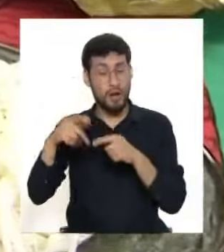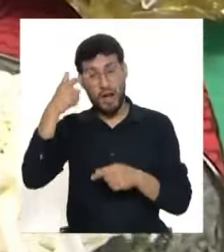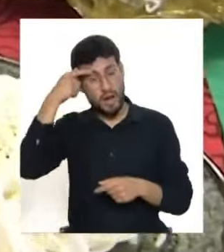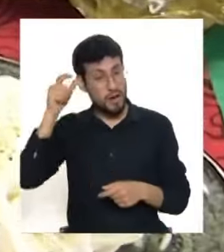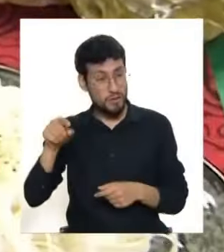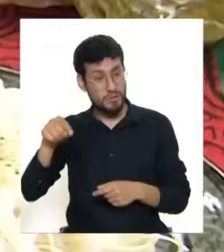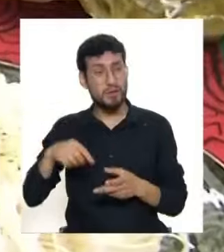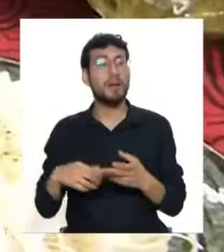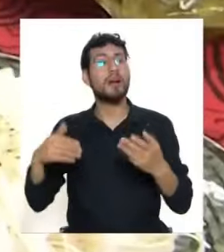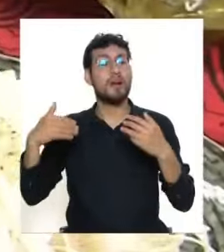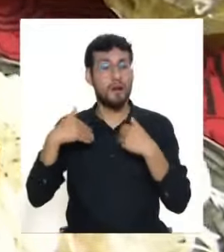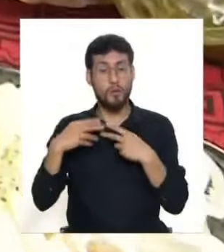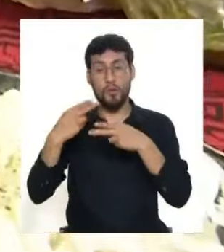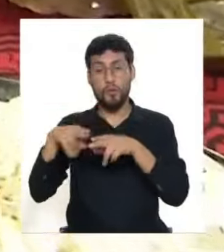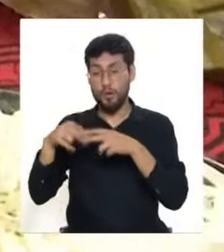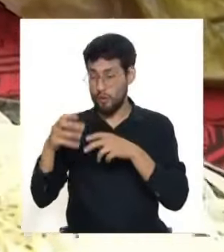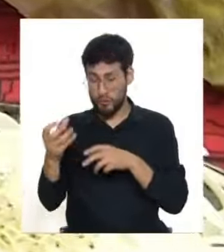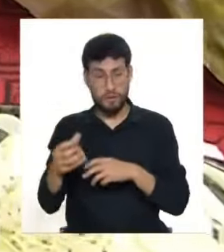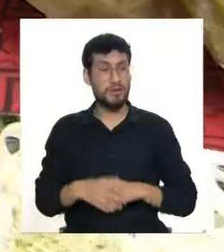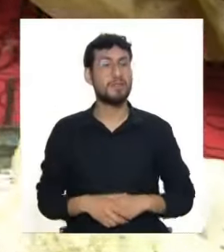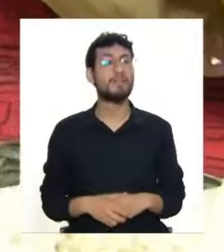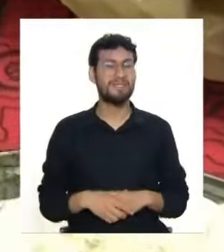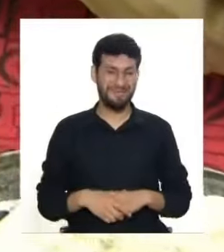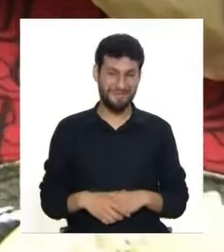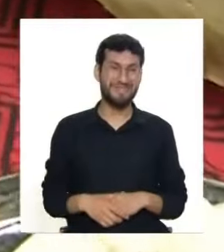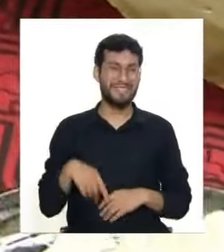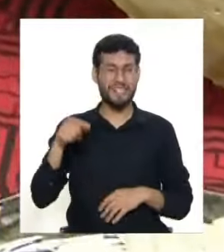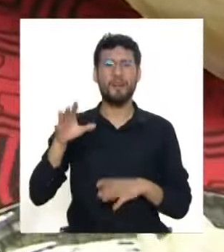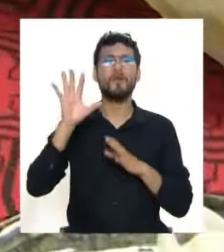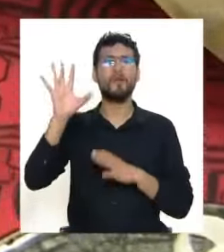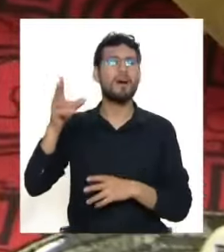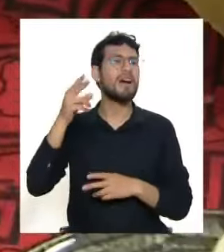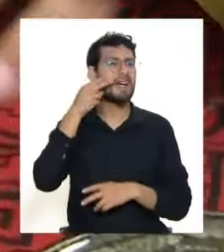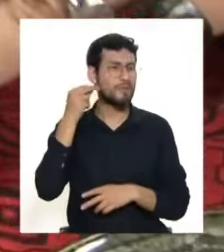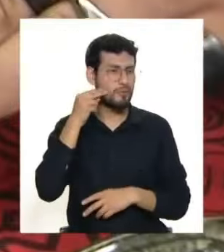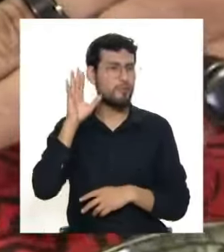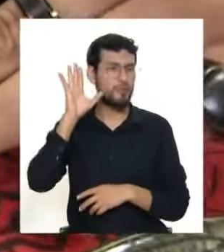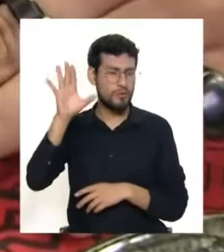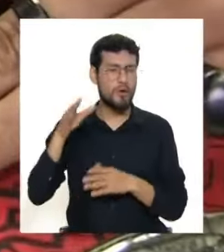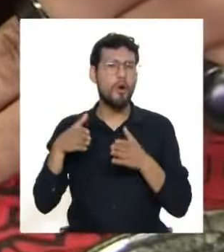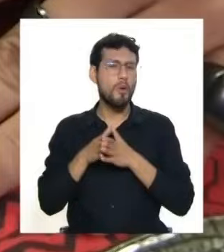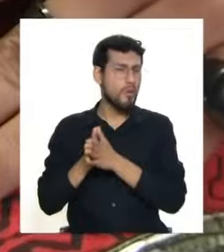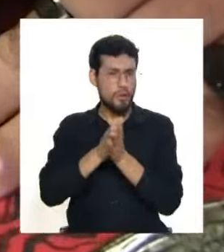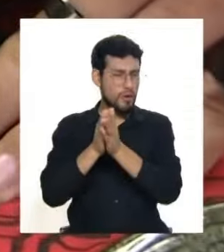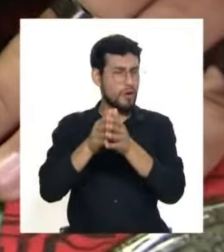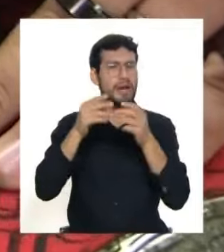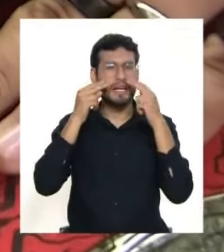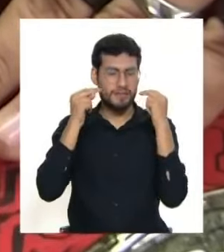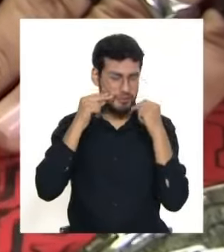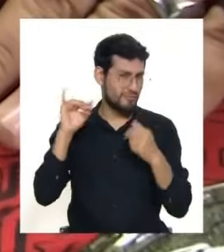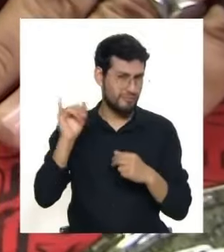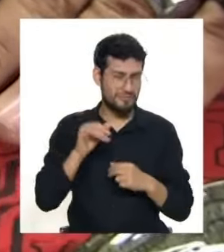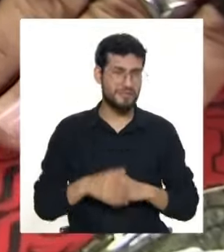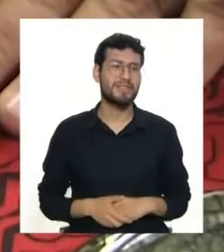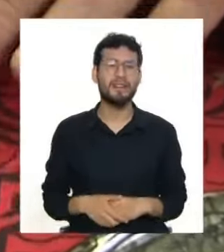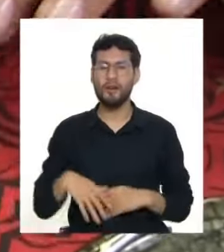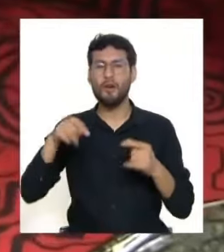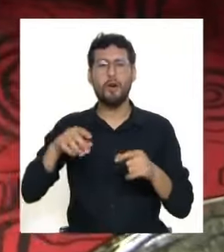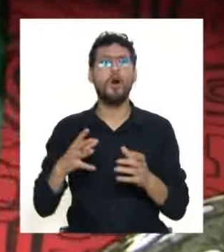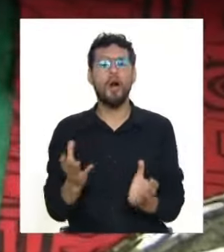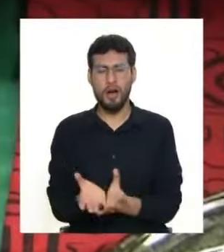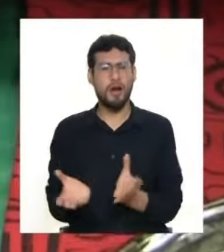aceituna. Acá tiene su huevo duro. Ahí está. Este es al estilo de Pucallpa o de Iquitos. Viene con su